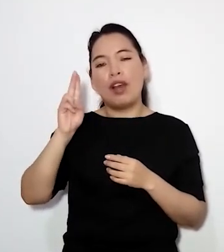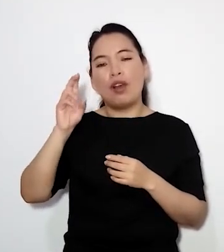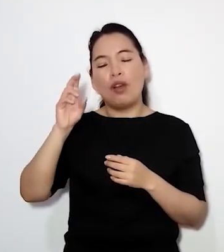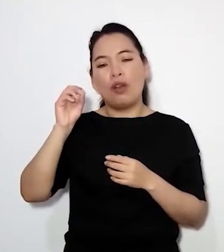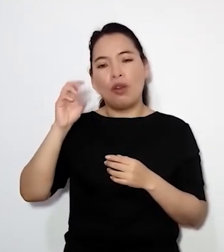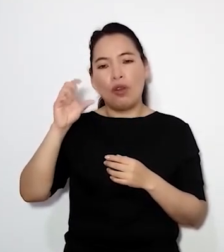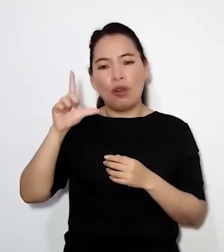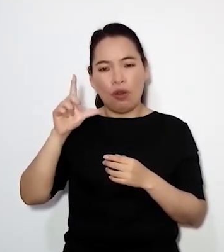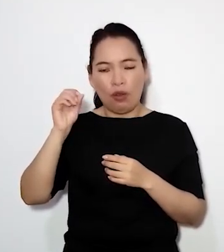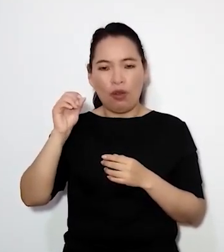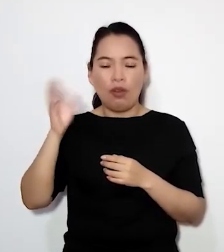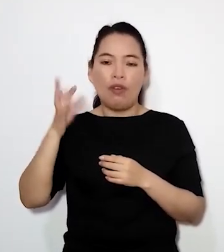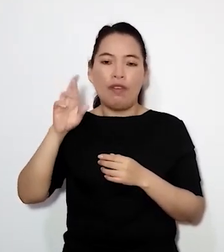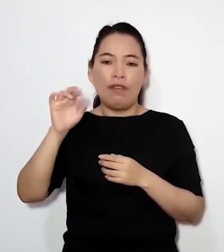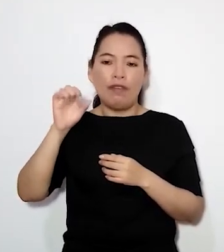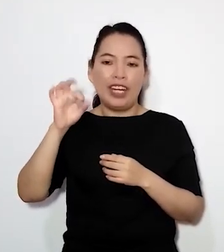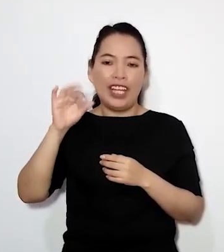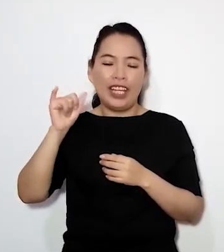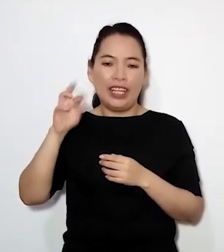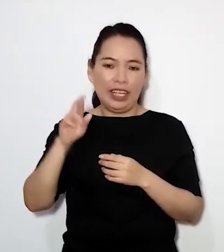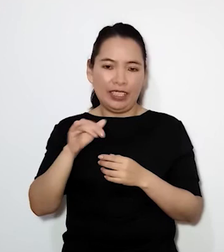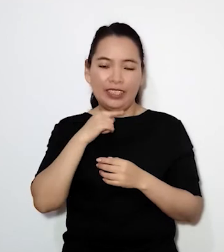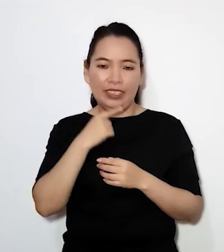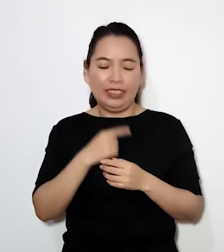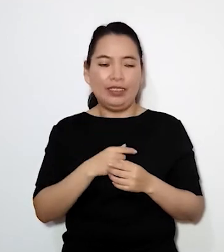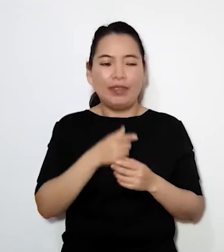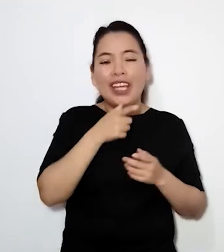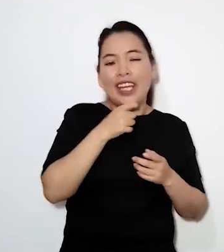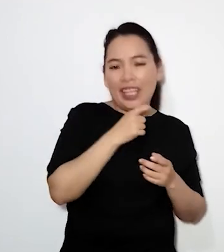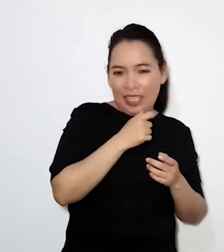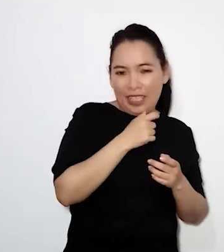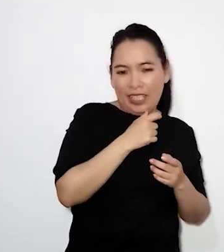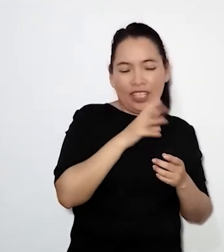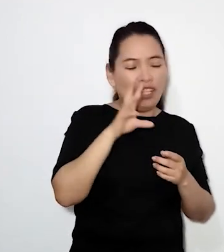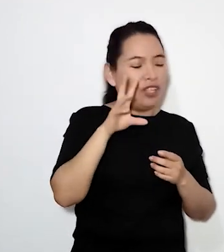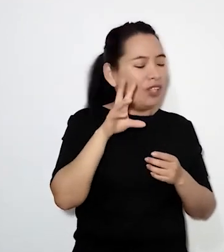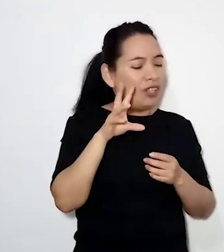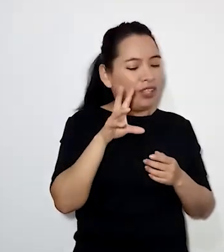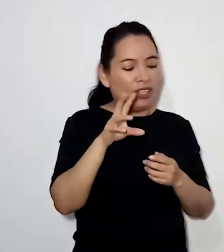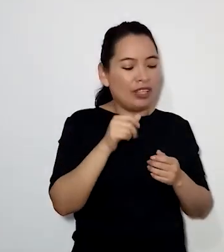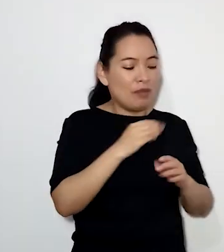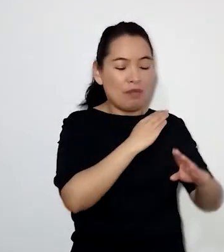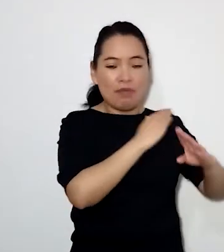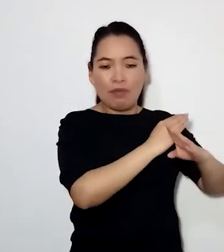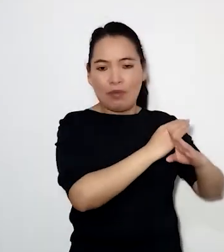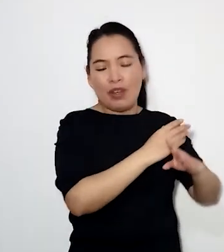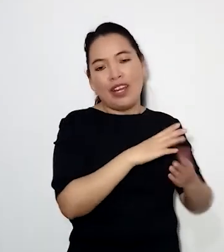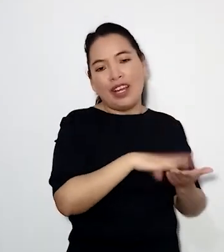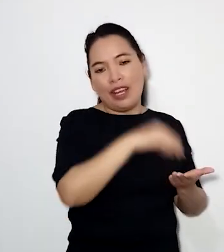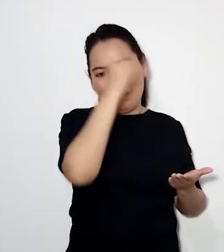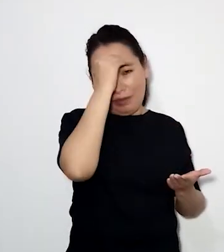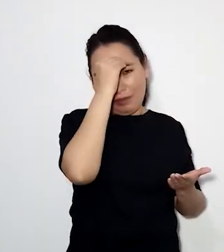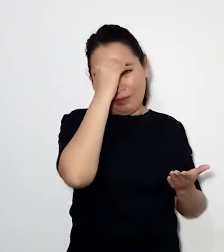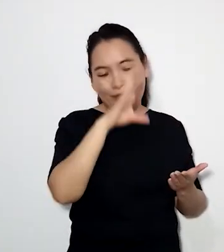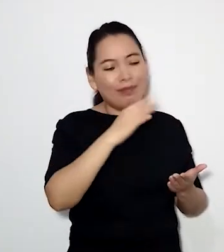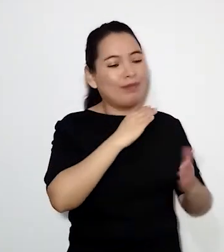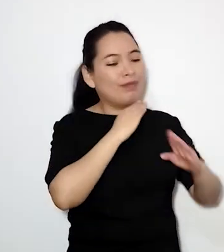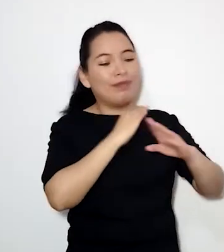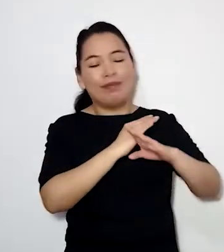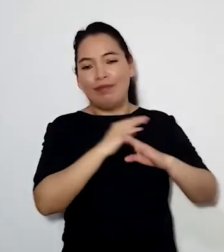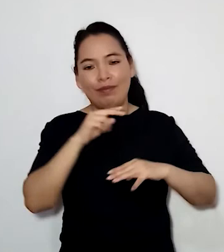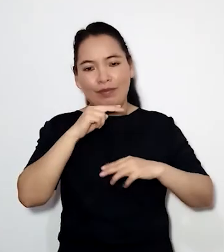dice: a quien se le impide aprender, se le niega el mundo. Y lo que es quizá más